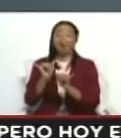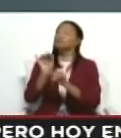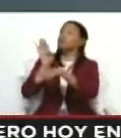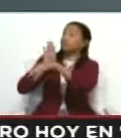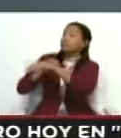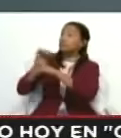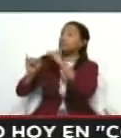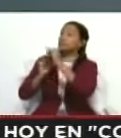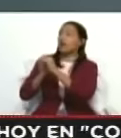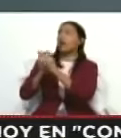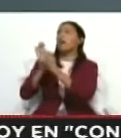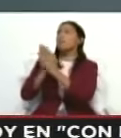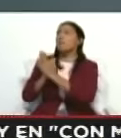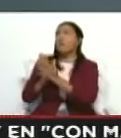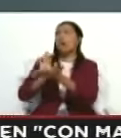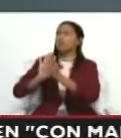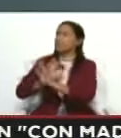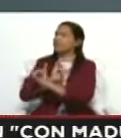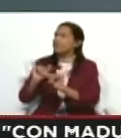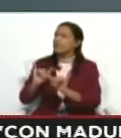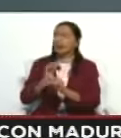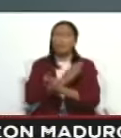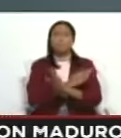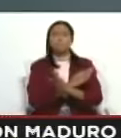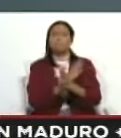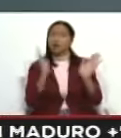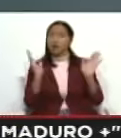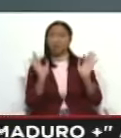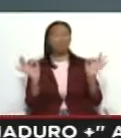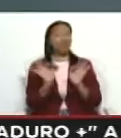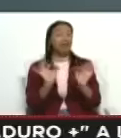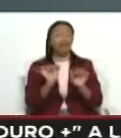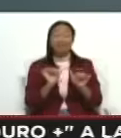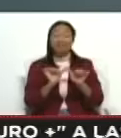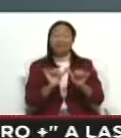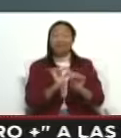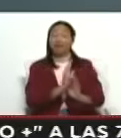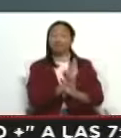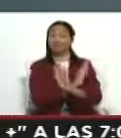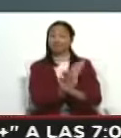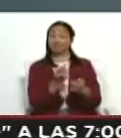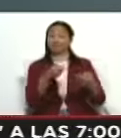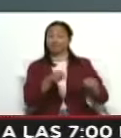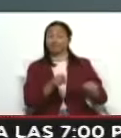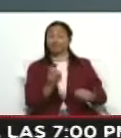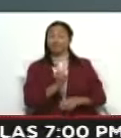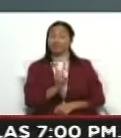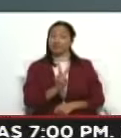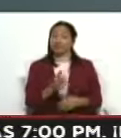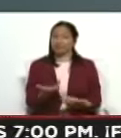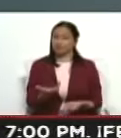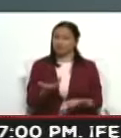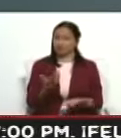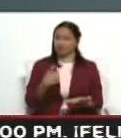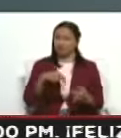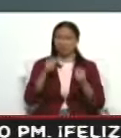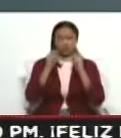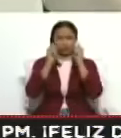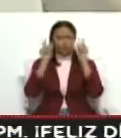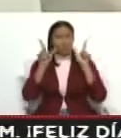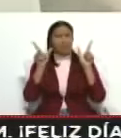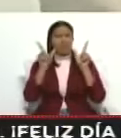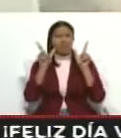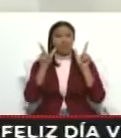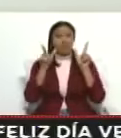de la licencia es un aguaje, ni una sola medida fue levantada. No había por qué sorprenderse, aparece también